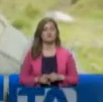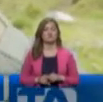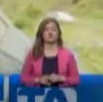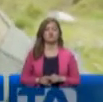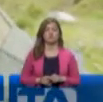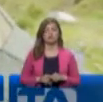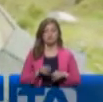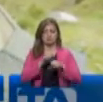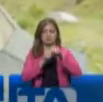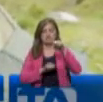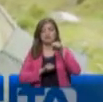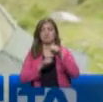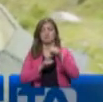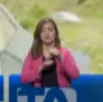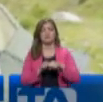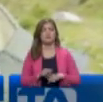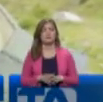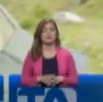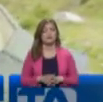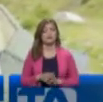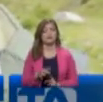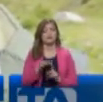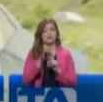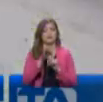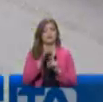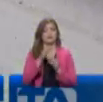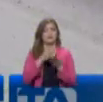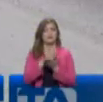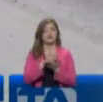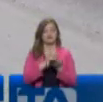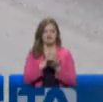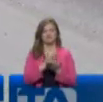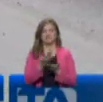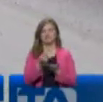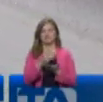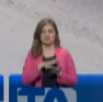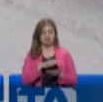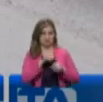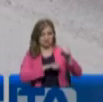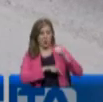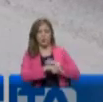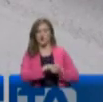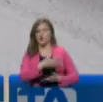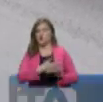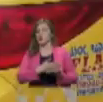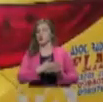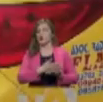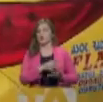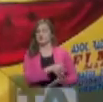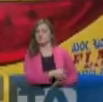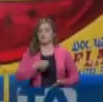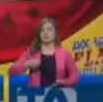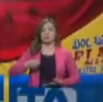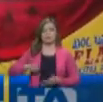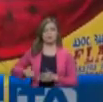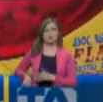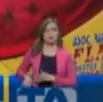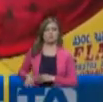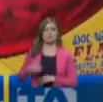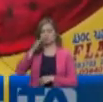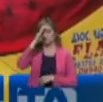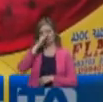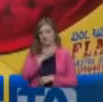ha reportado especialmente lo que son armas blancas. Se han realizado los decomisos